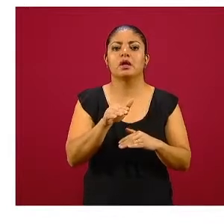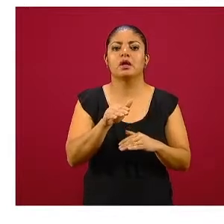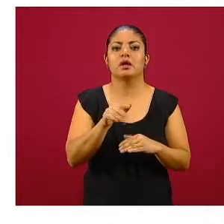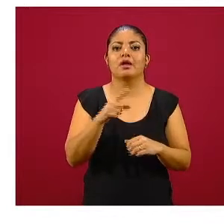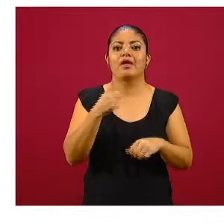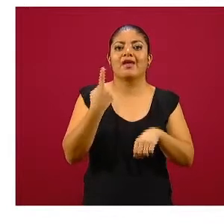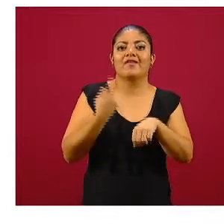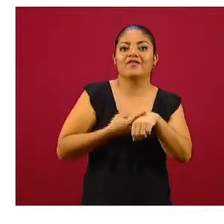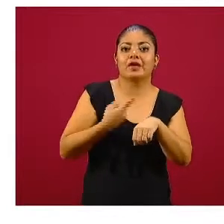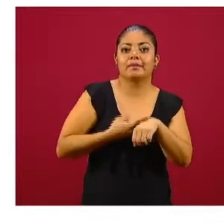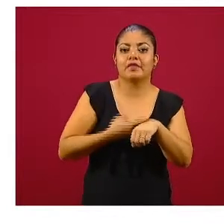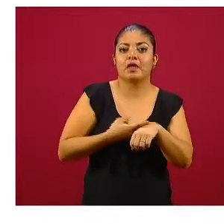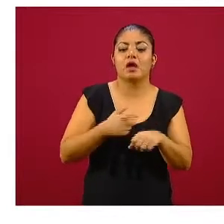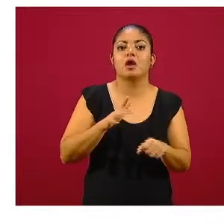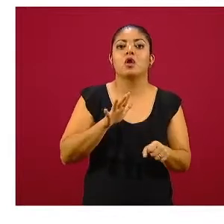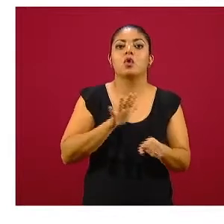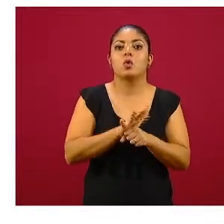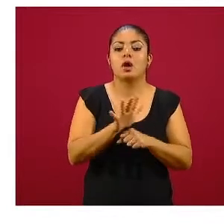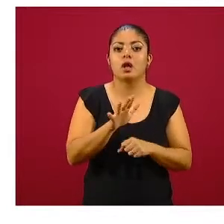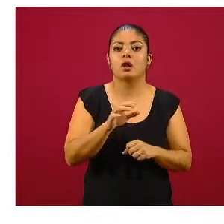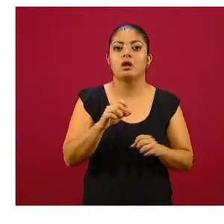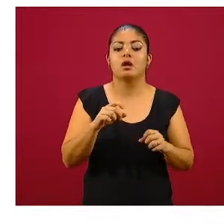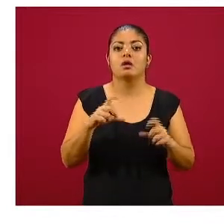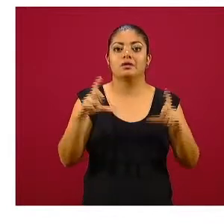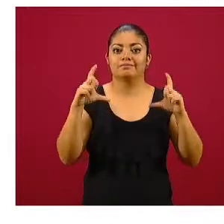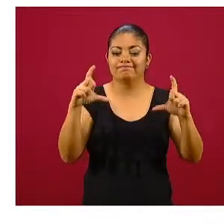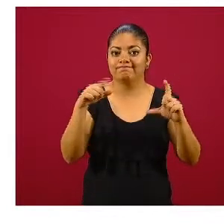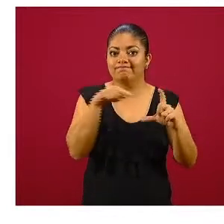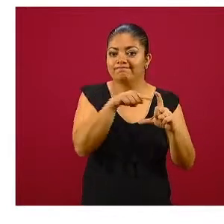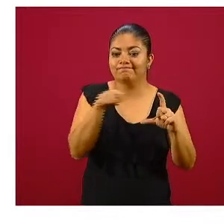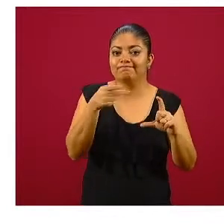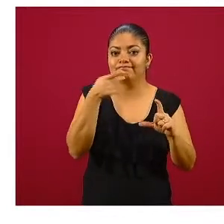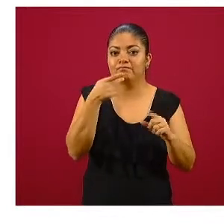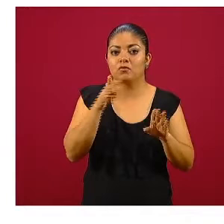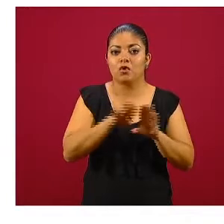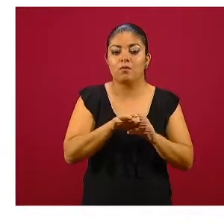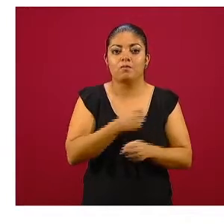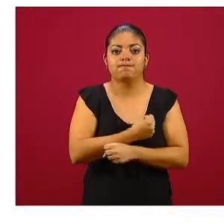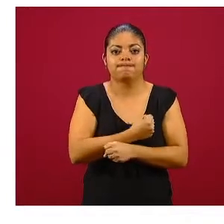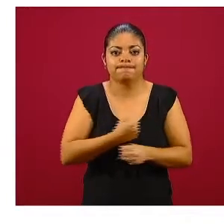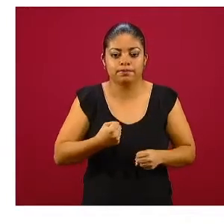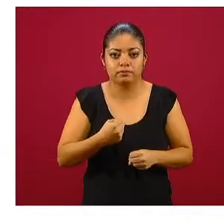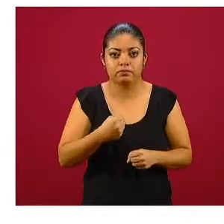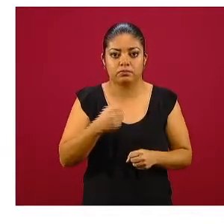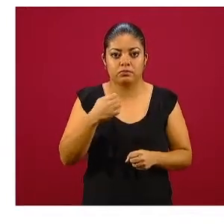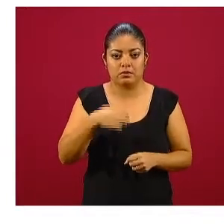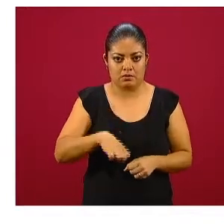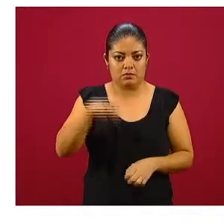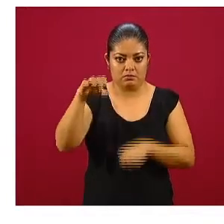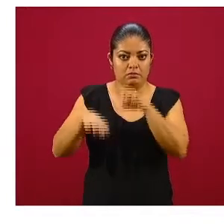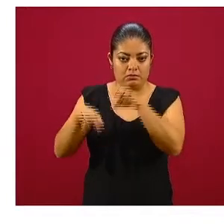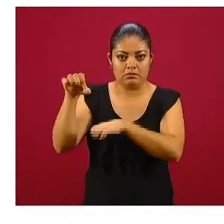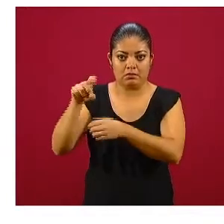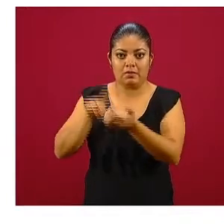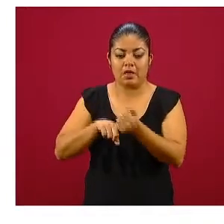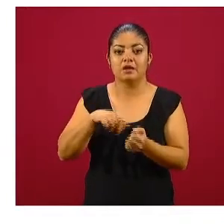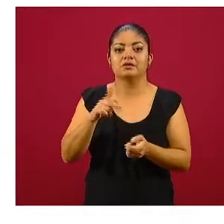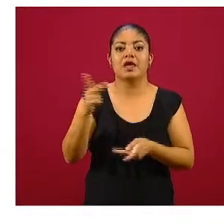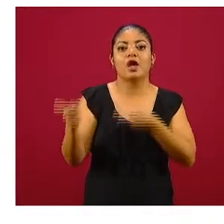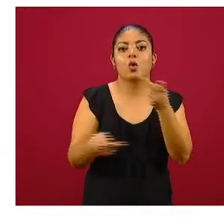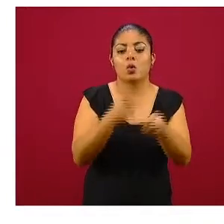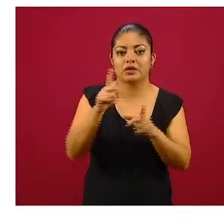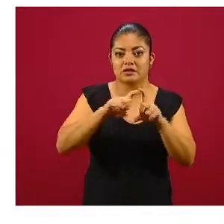la enfermedad, la prevalencia de obesidad en México en adultos en SANUT, en la Encuesta Nacional de Salud y